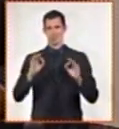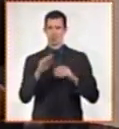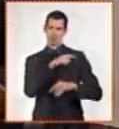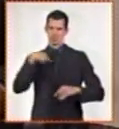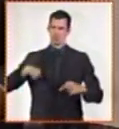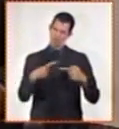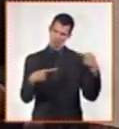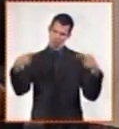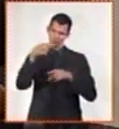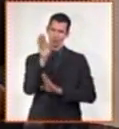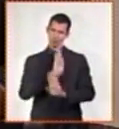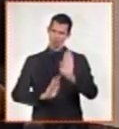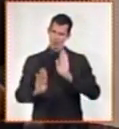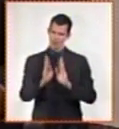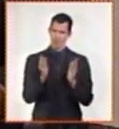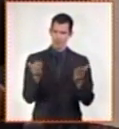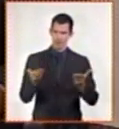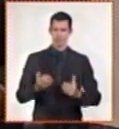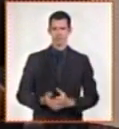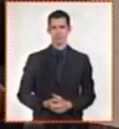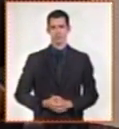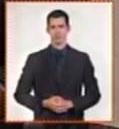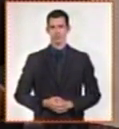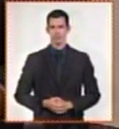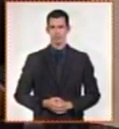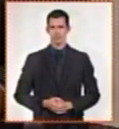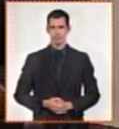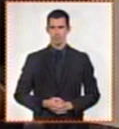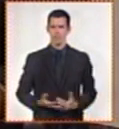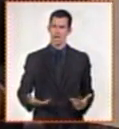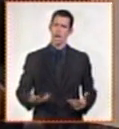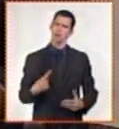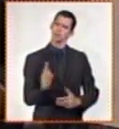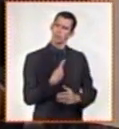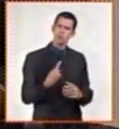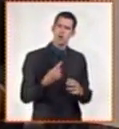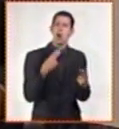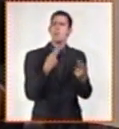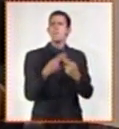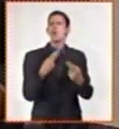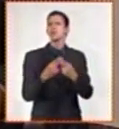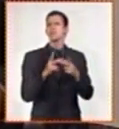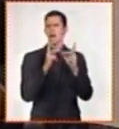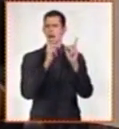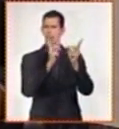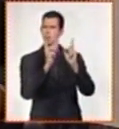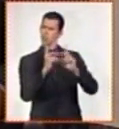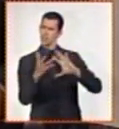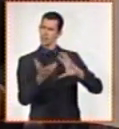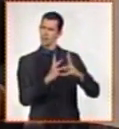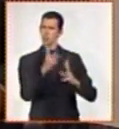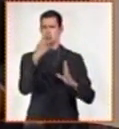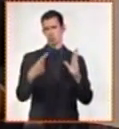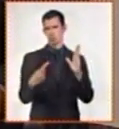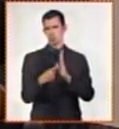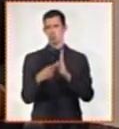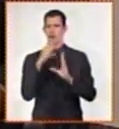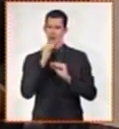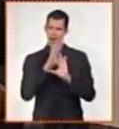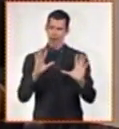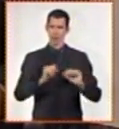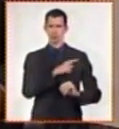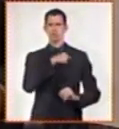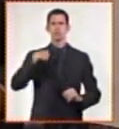mutua, esta confianza continúa aumentando. China defiende públicamente a amigos como Cuba